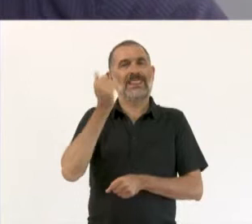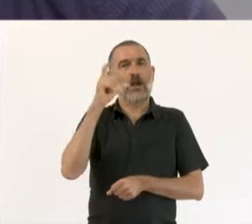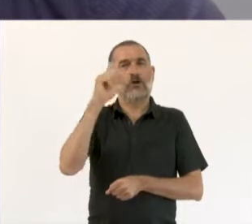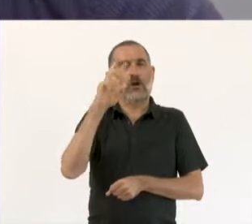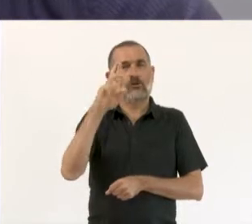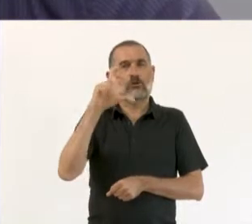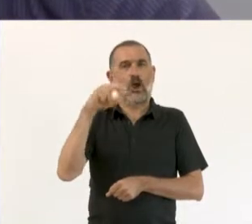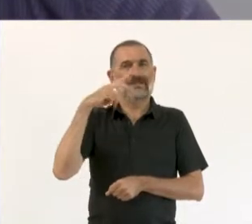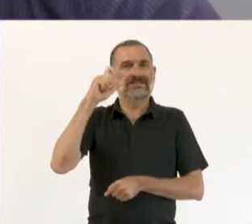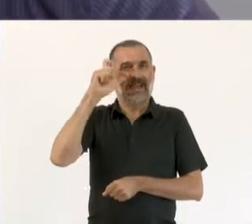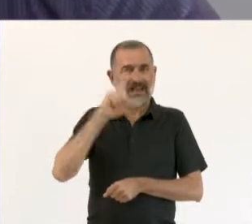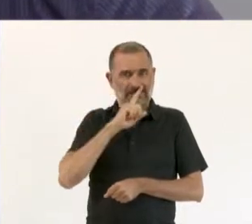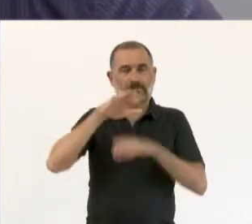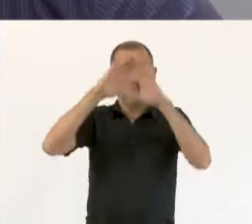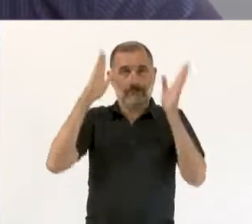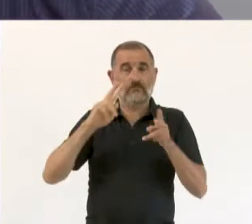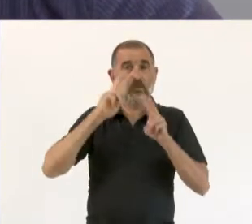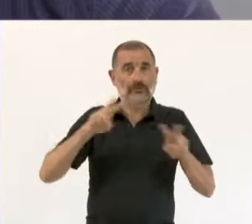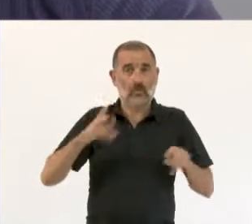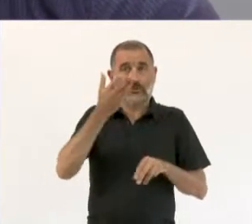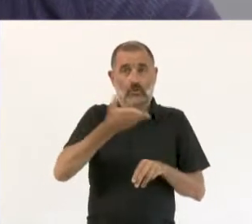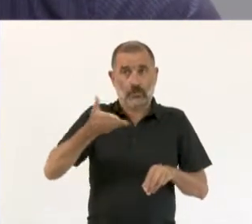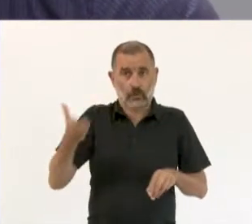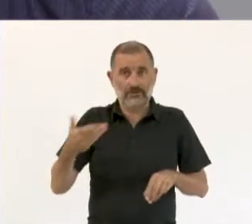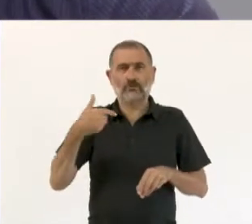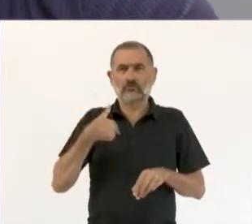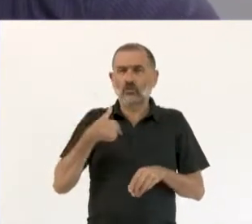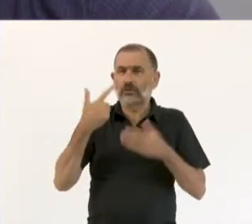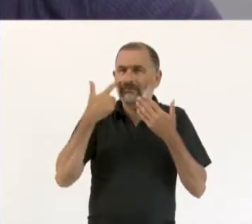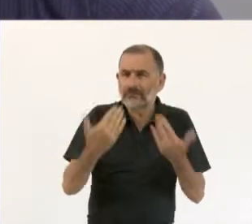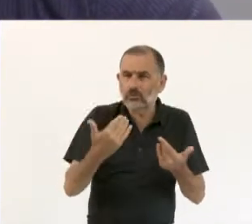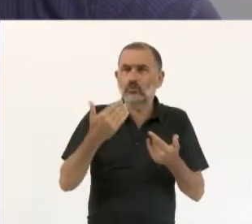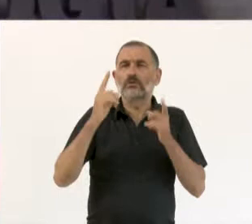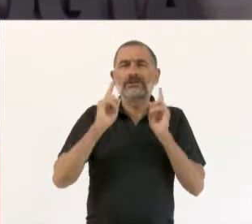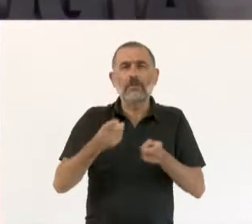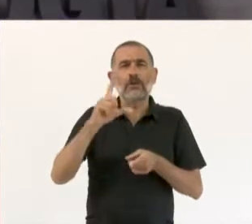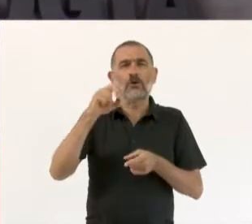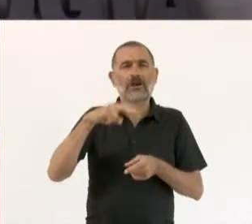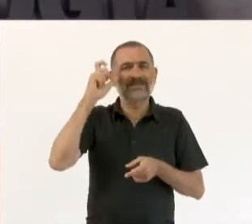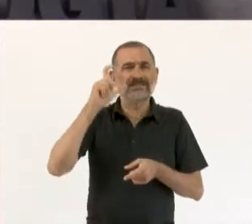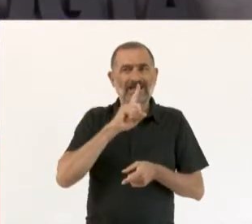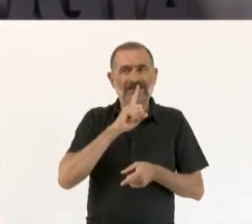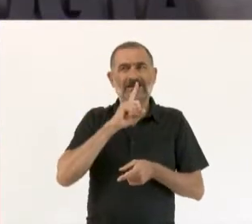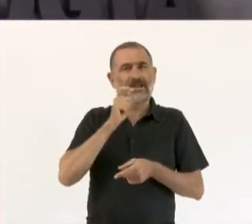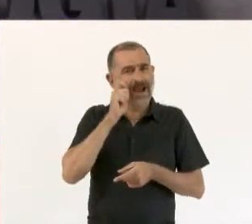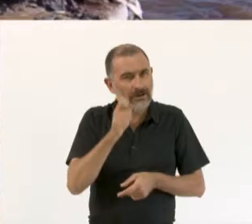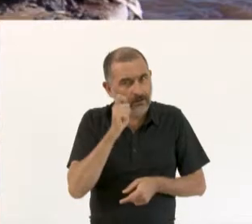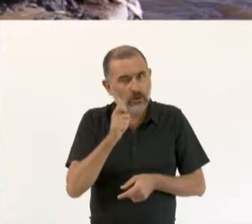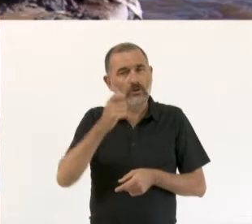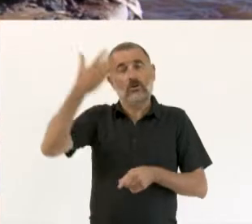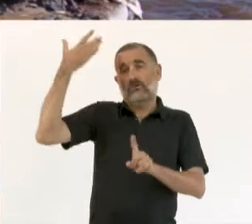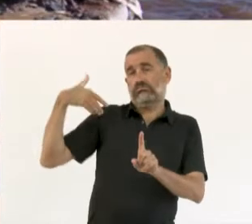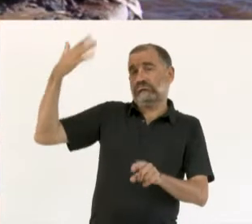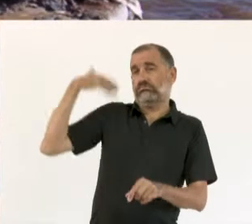funciona en el Museo de Antropología, y a la vez, bueno, soy investigador del CONICET en el área de arqueología. Bueno, los antecedentes son